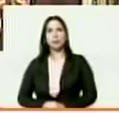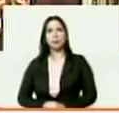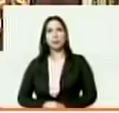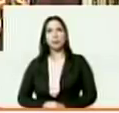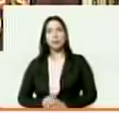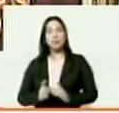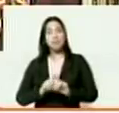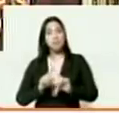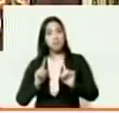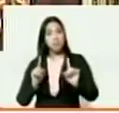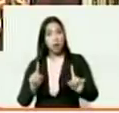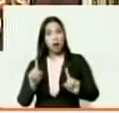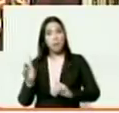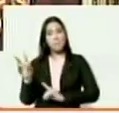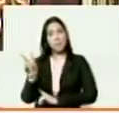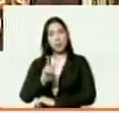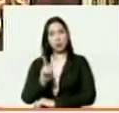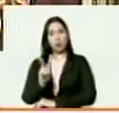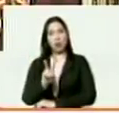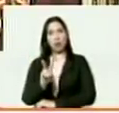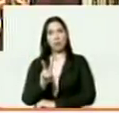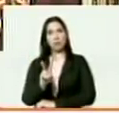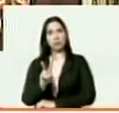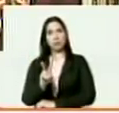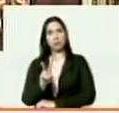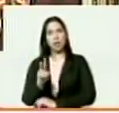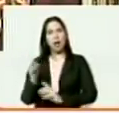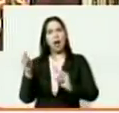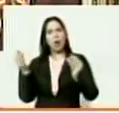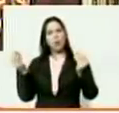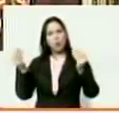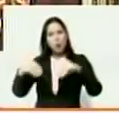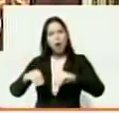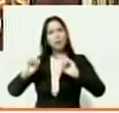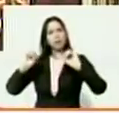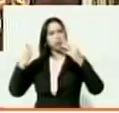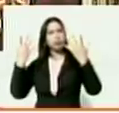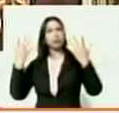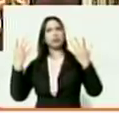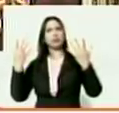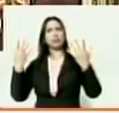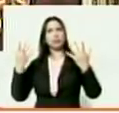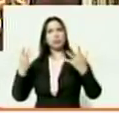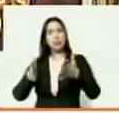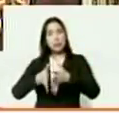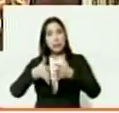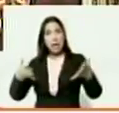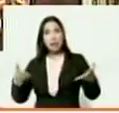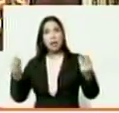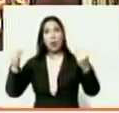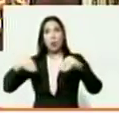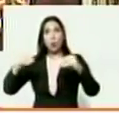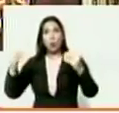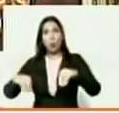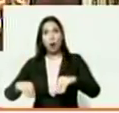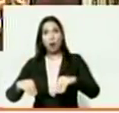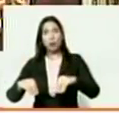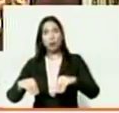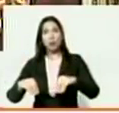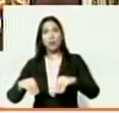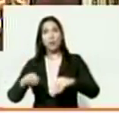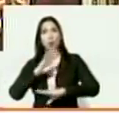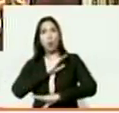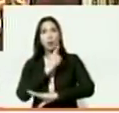para que Venezuela se ponga de acuerdo, logre grandes acuerdos en función de fortalecer la